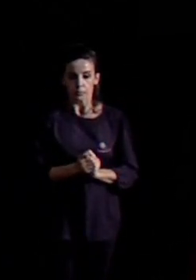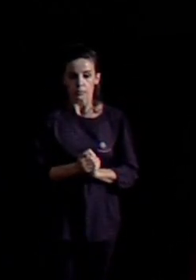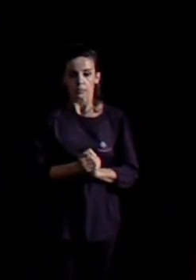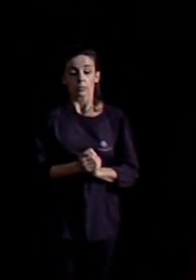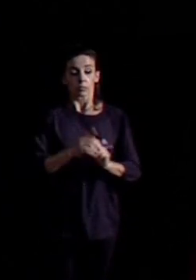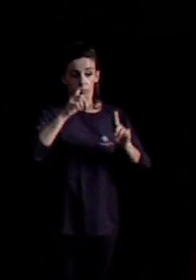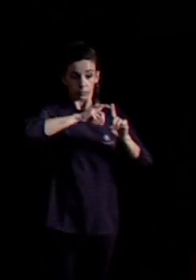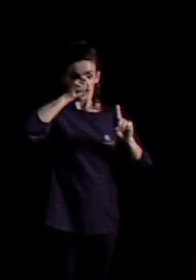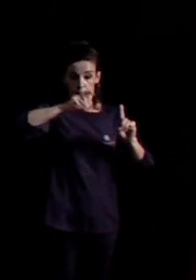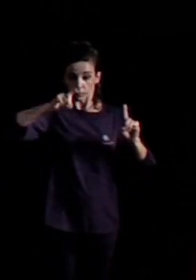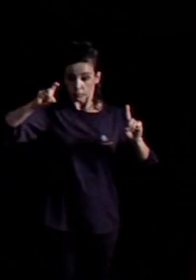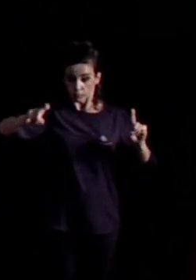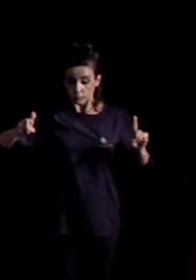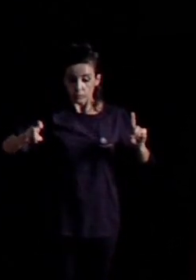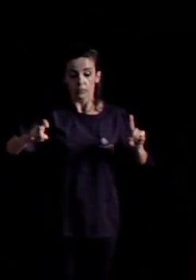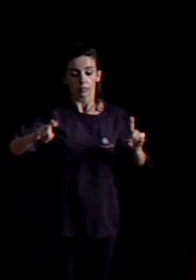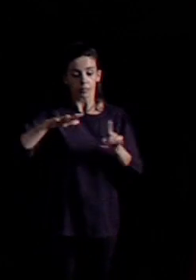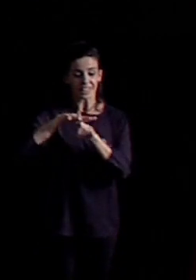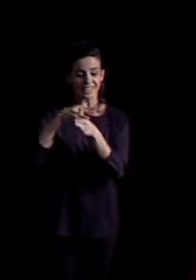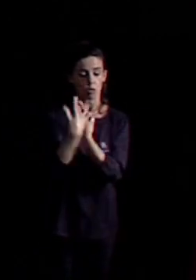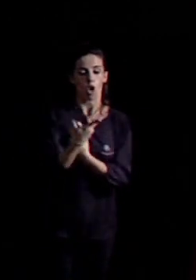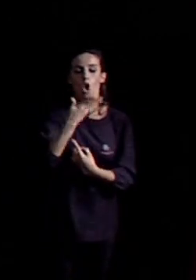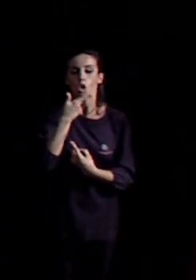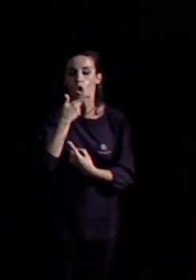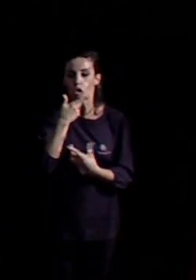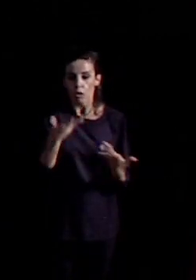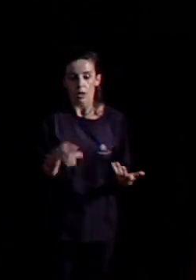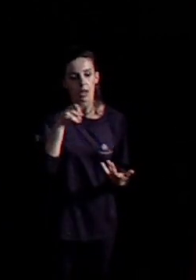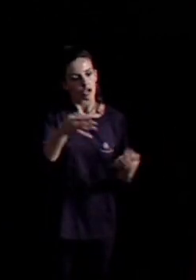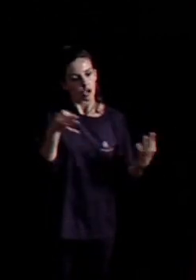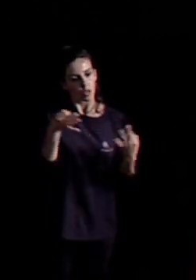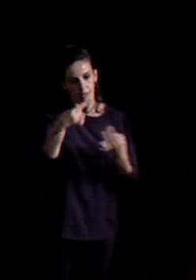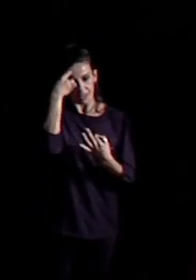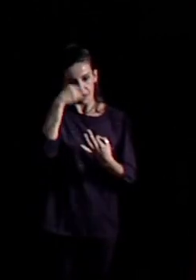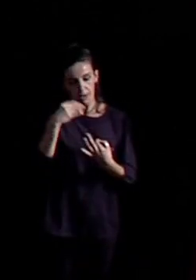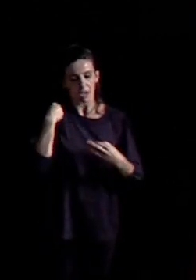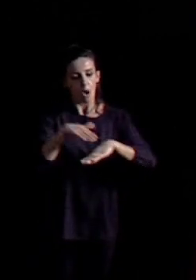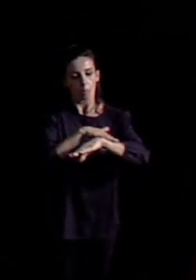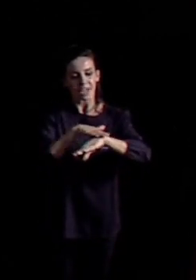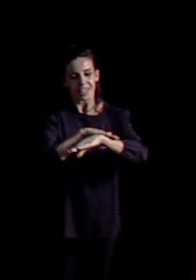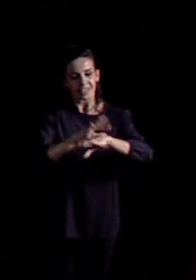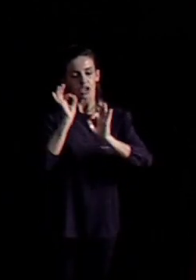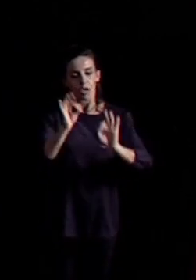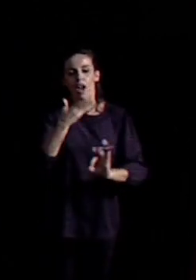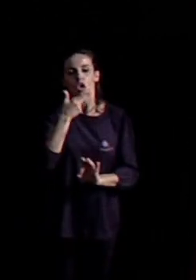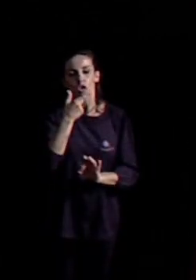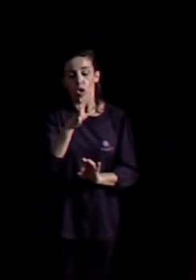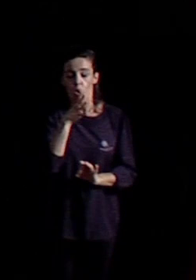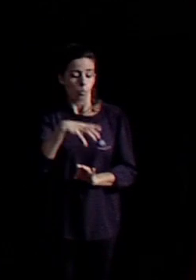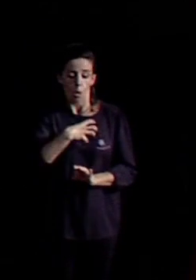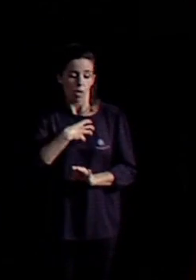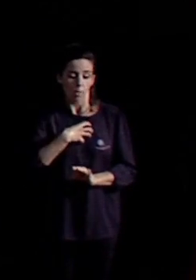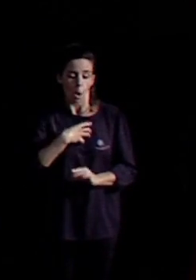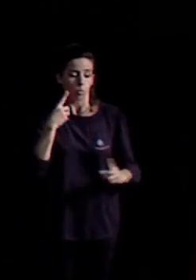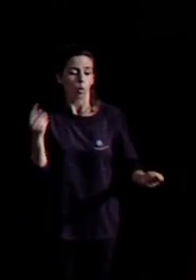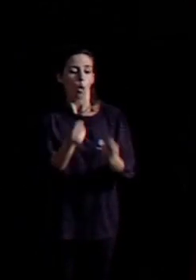La estadística de hechos conocidos, eso debe de quedar claro, del Ministerio, son de hechos conocidos, porque no podemos publicar algo que no